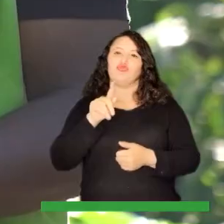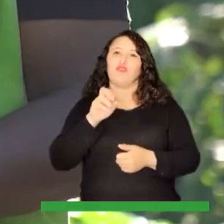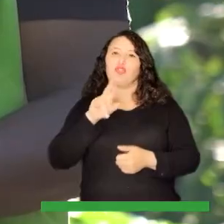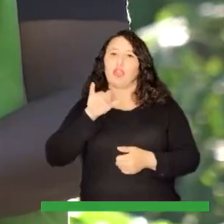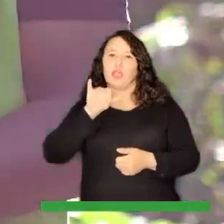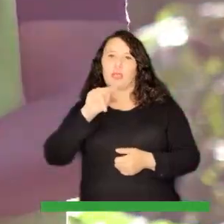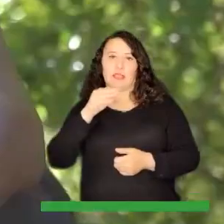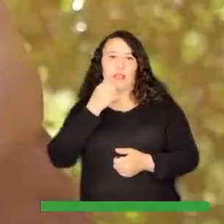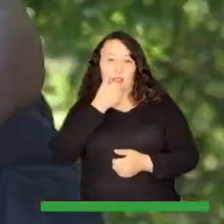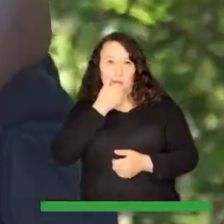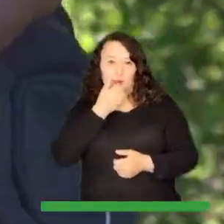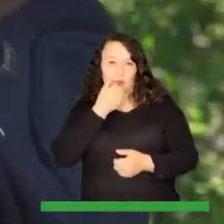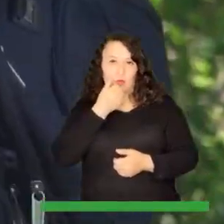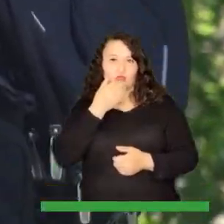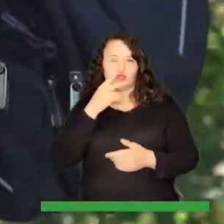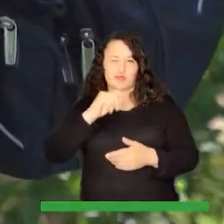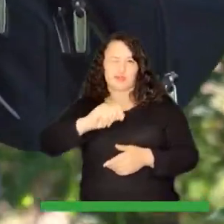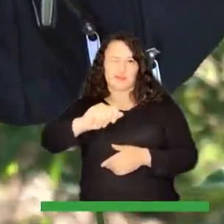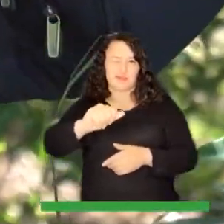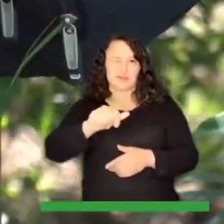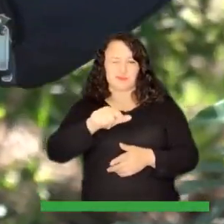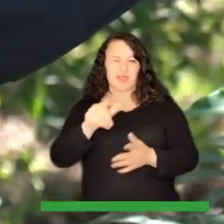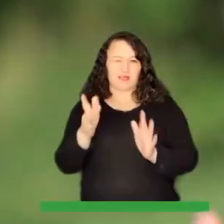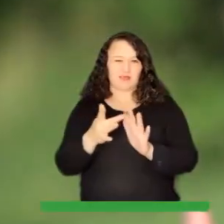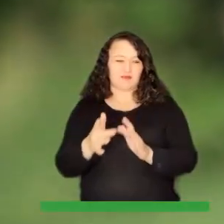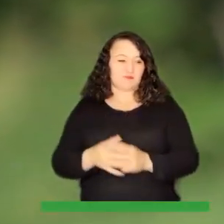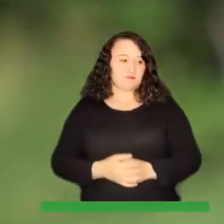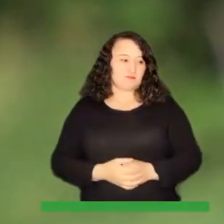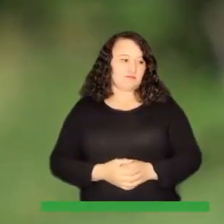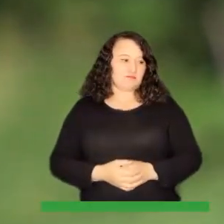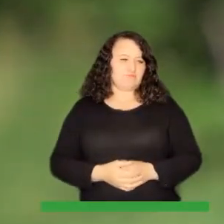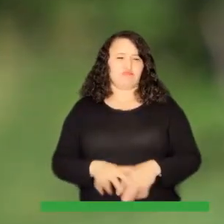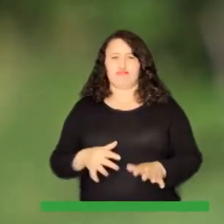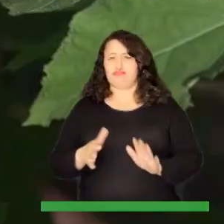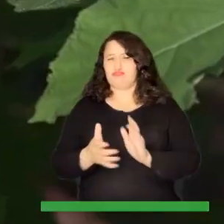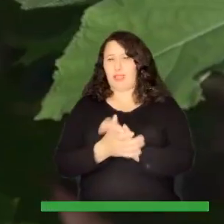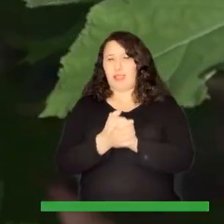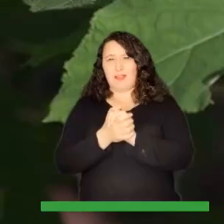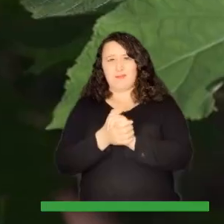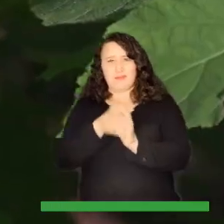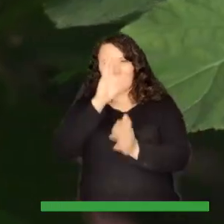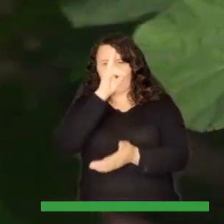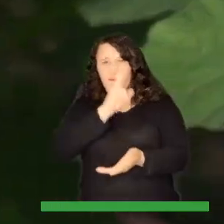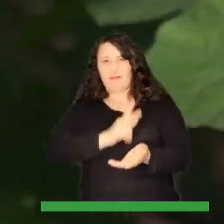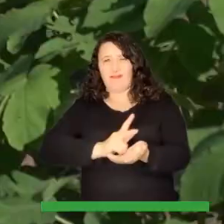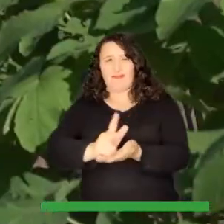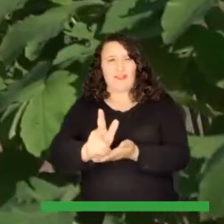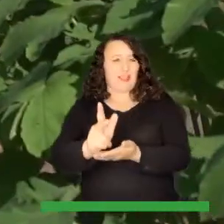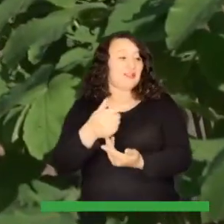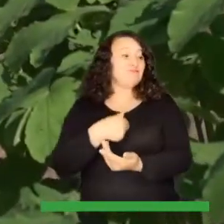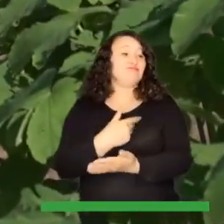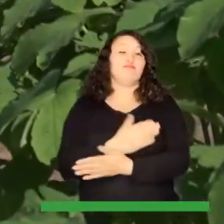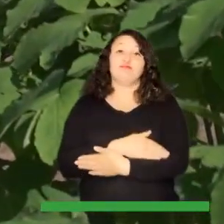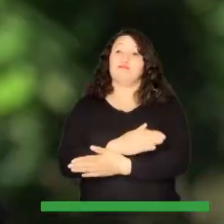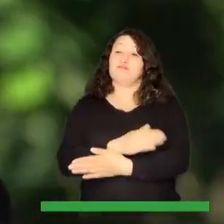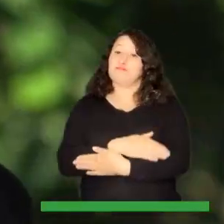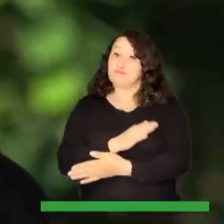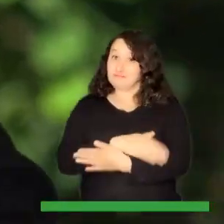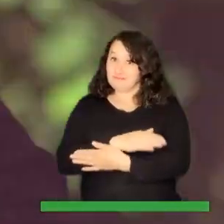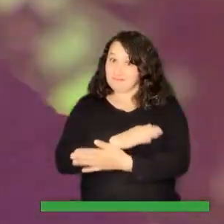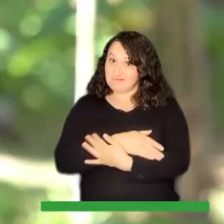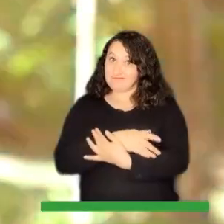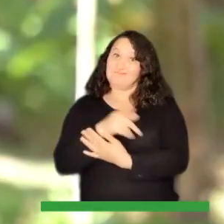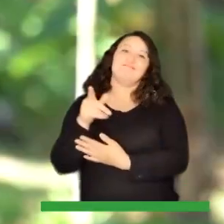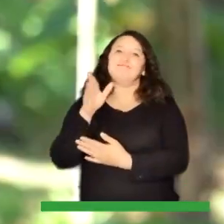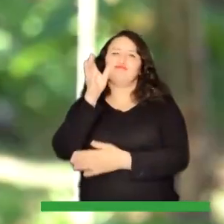cuanto a cítricos, ¿cierto? Por ejemplo. Él es mi amigo fiel y he cogido muchos cursos con él. Tengo